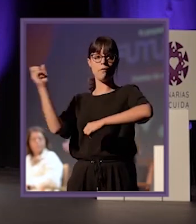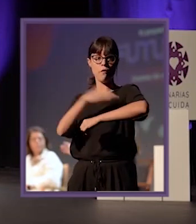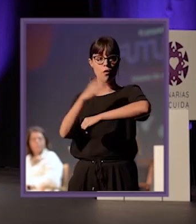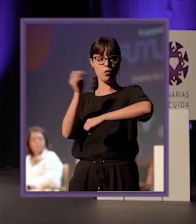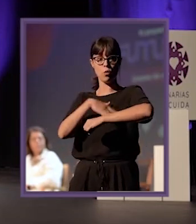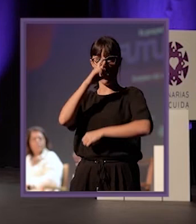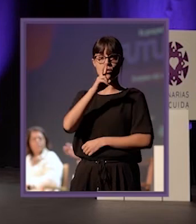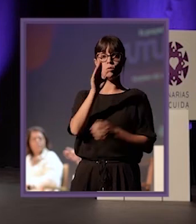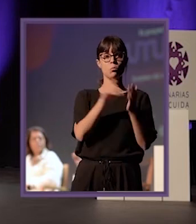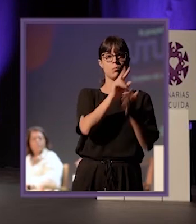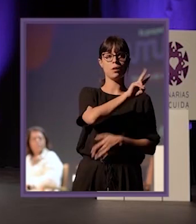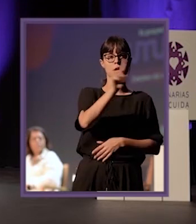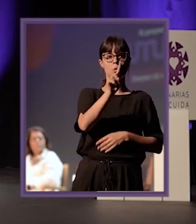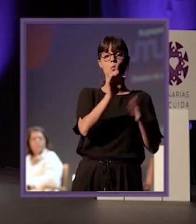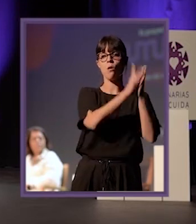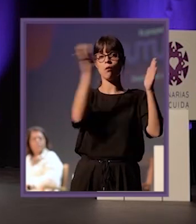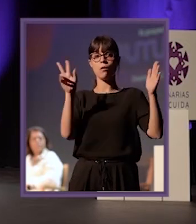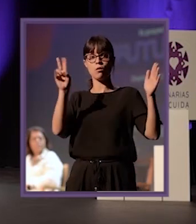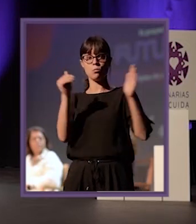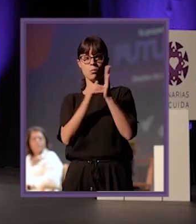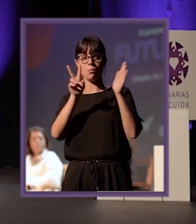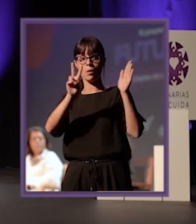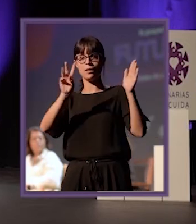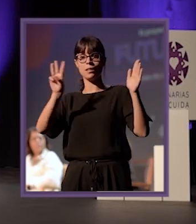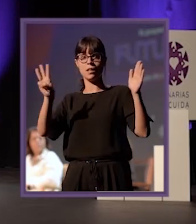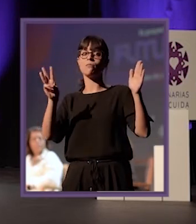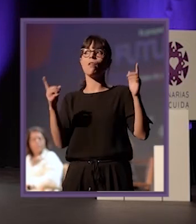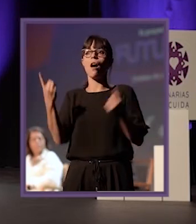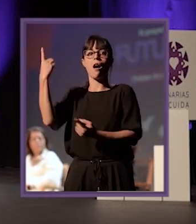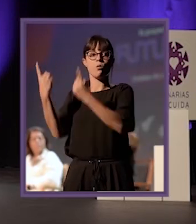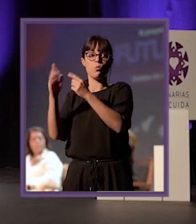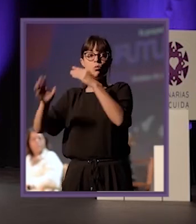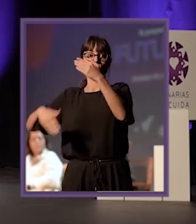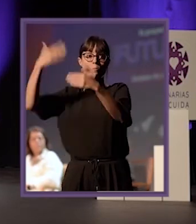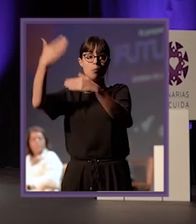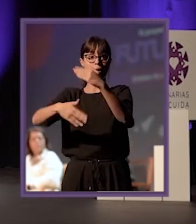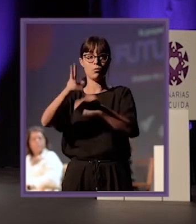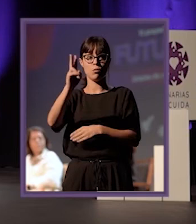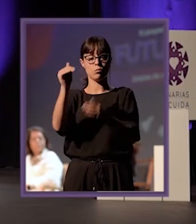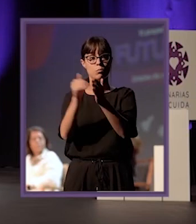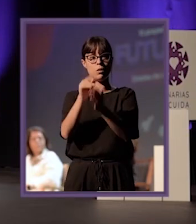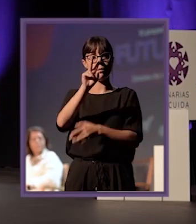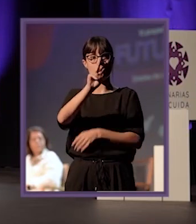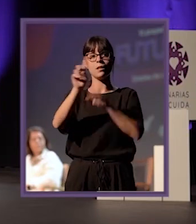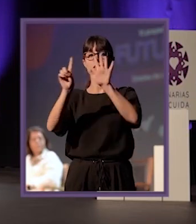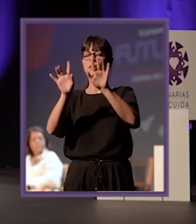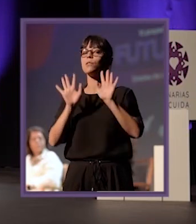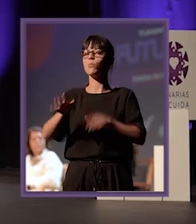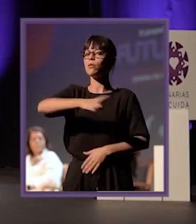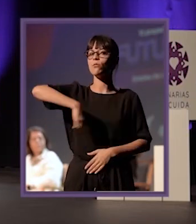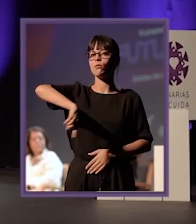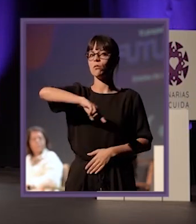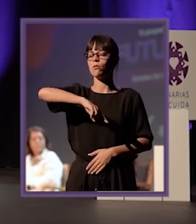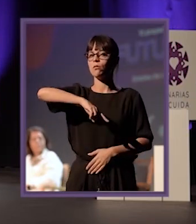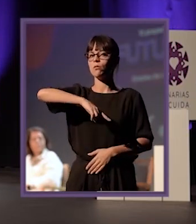2021-2023, seguramente serán algunos de ellos hasta 2026, pero nuestra propuesta es, les va a gustar tanto este proyecto, les va a enamorar tanto este